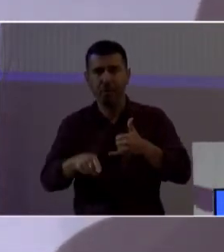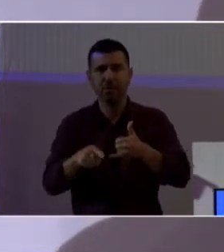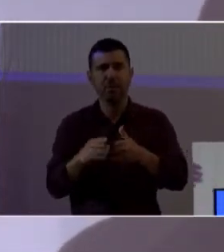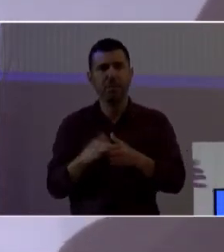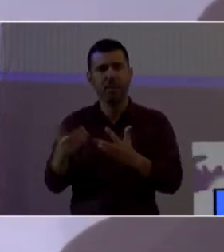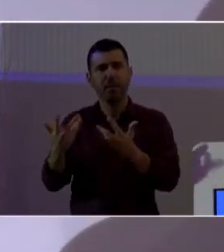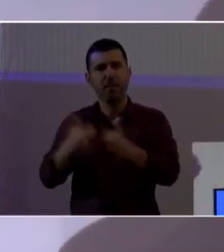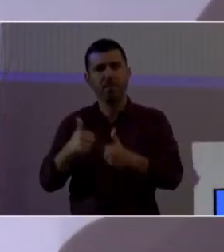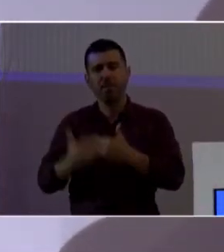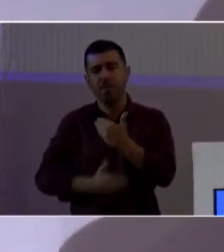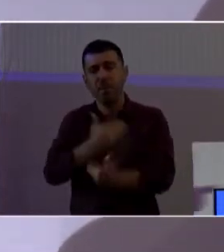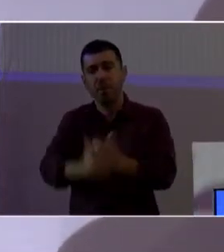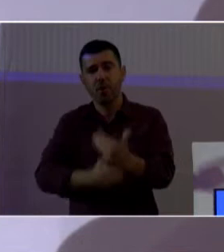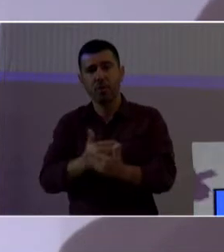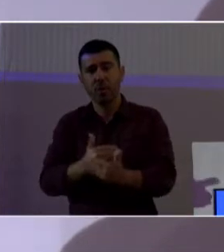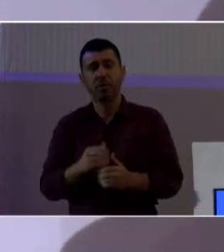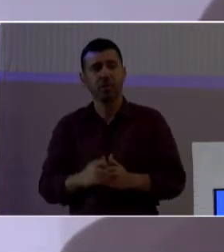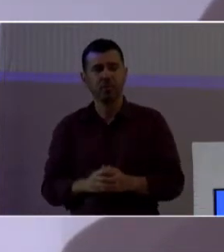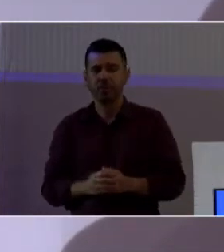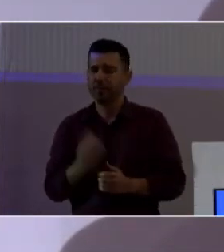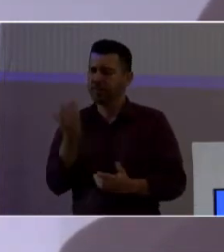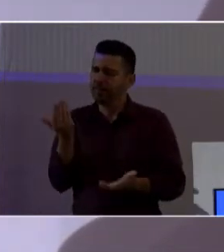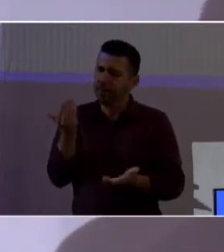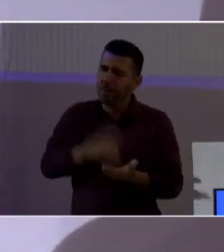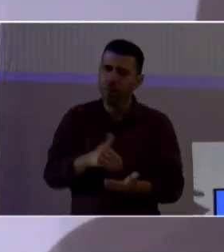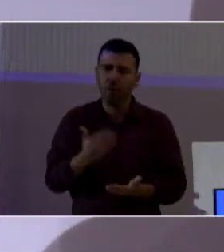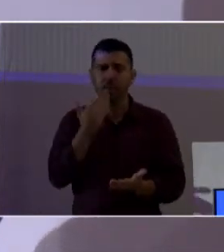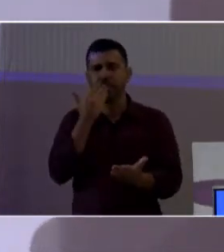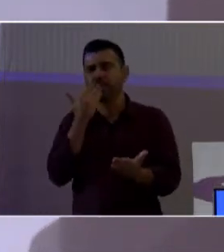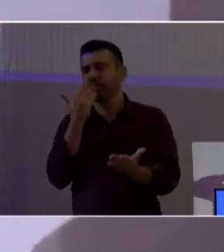es importante y nuevamente, gracias infinitas.